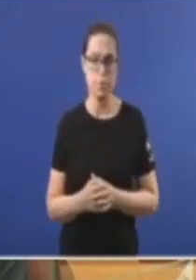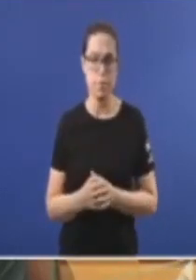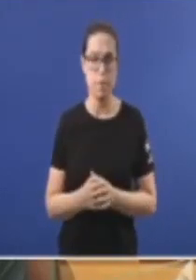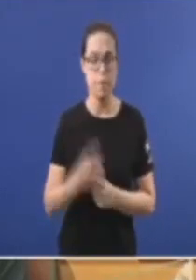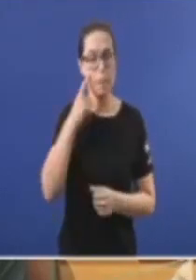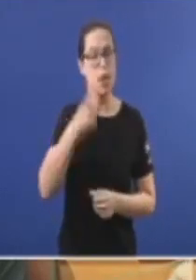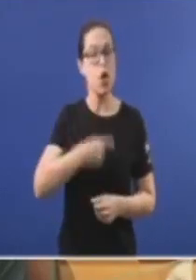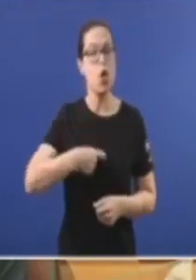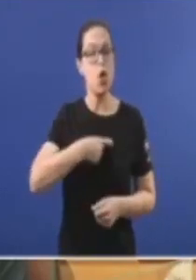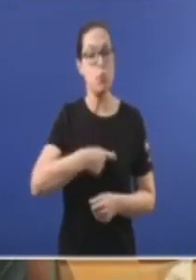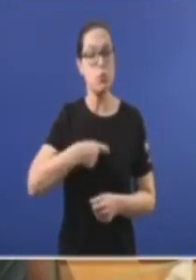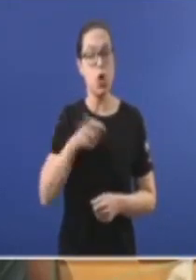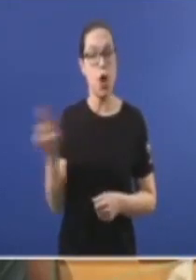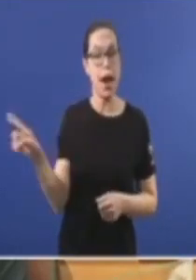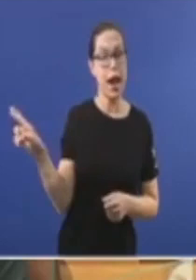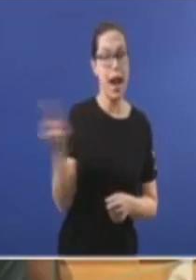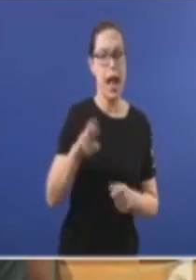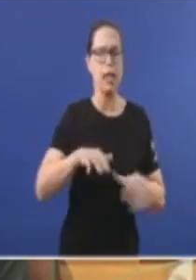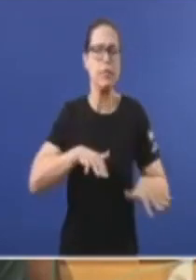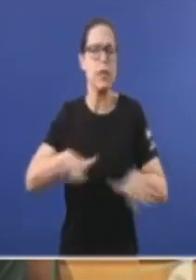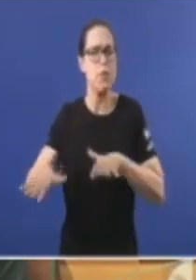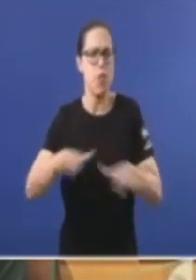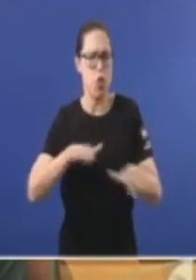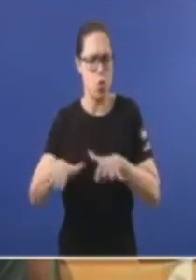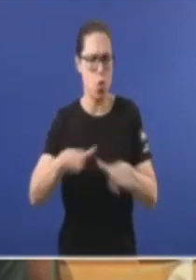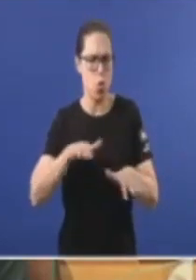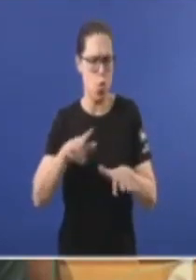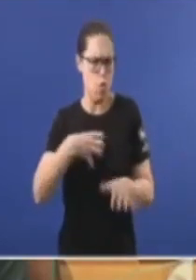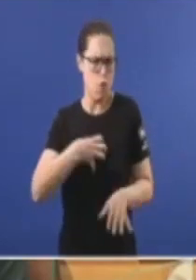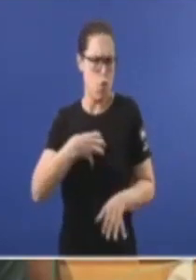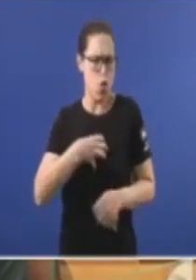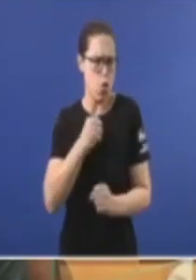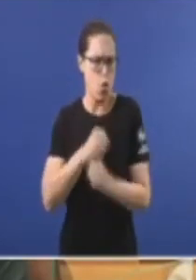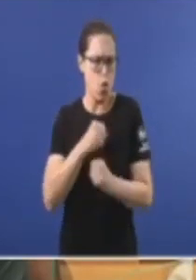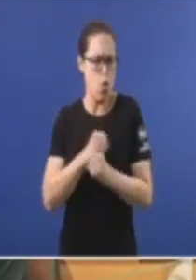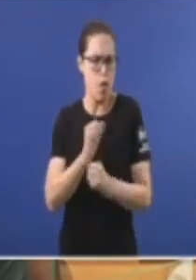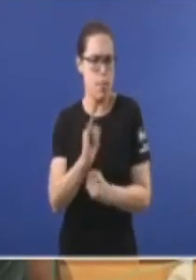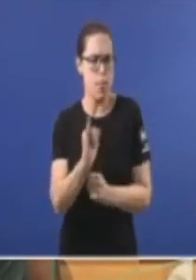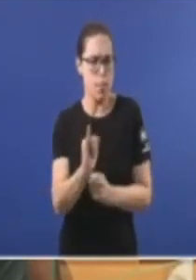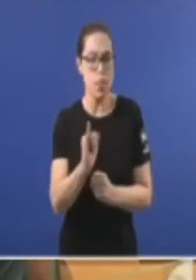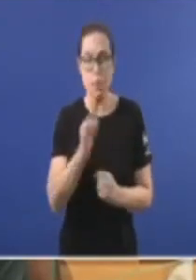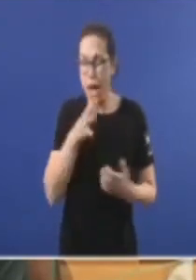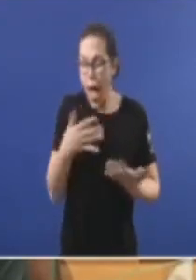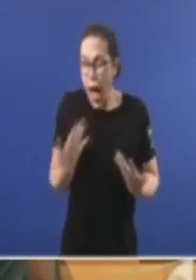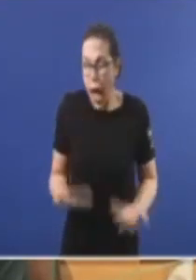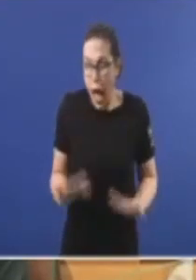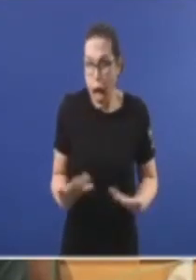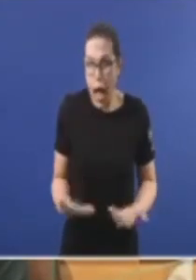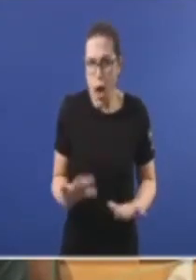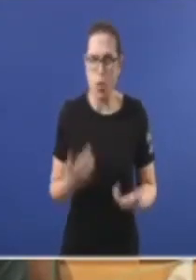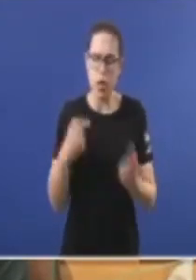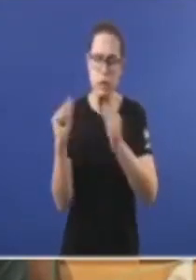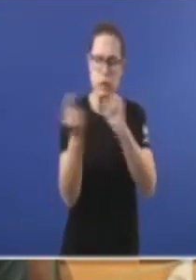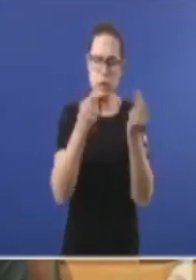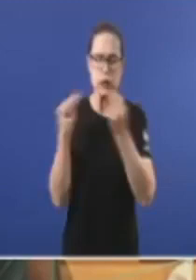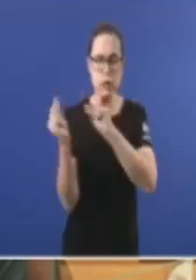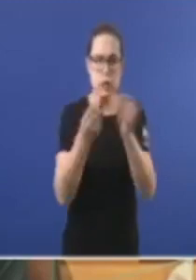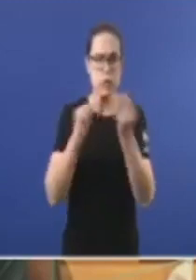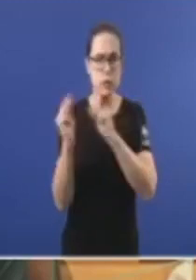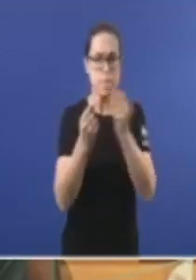de Reactivación ten un papel, pero é que agora mesmo estáse definindo como vai a ser o modelo de